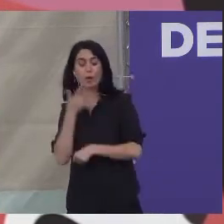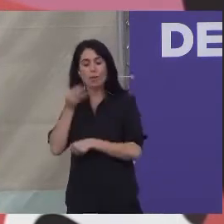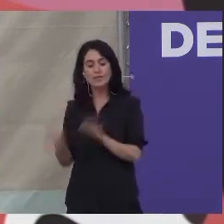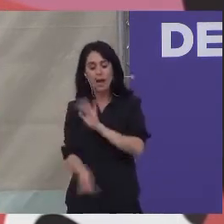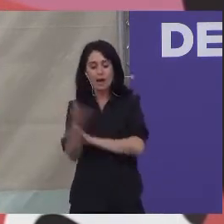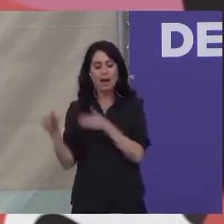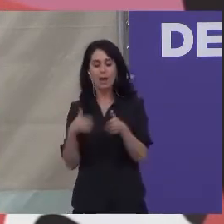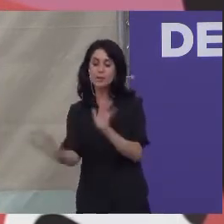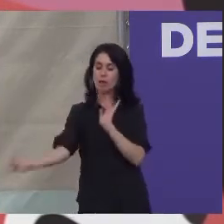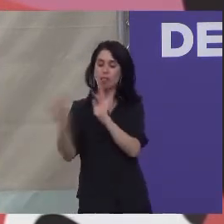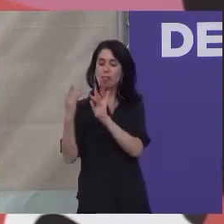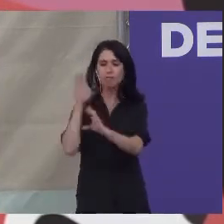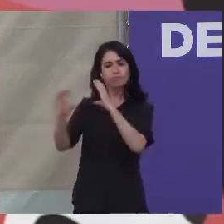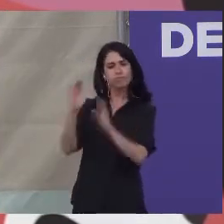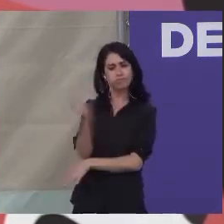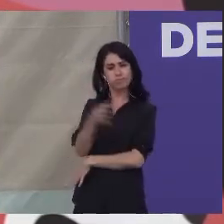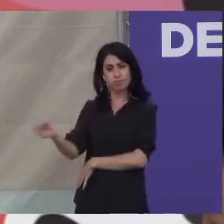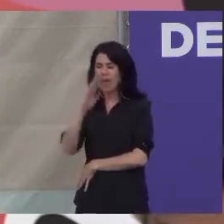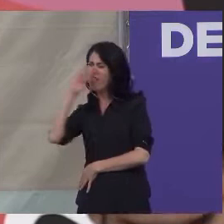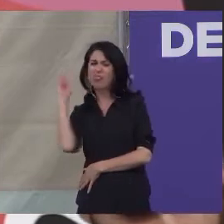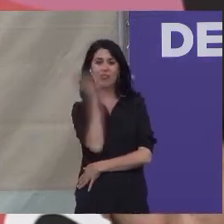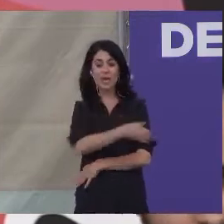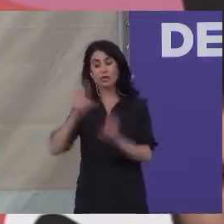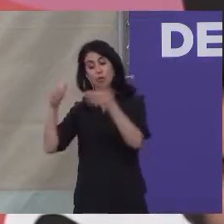comunicación directos para los círculos.